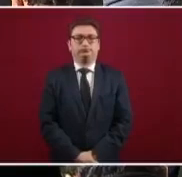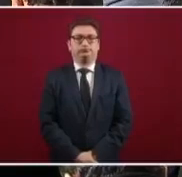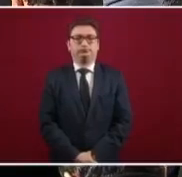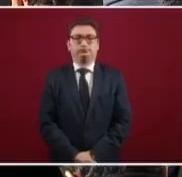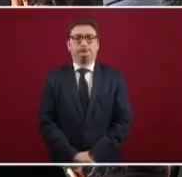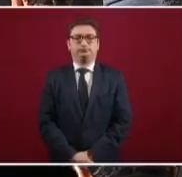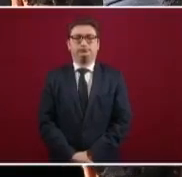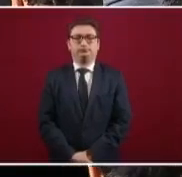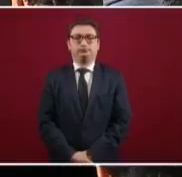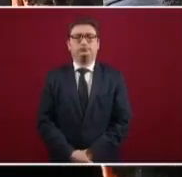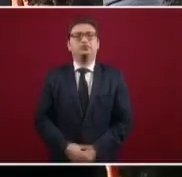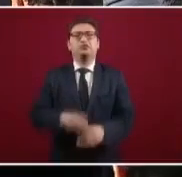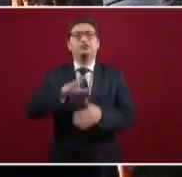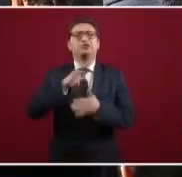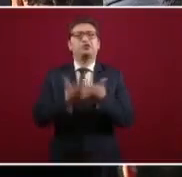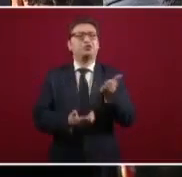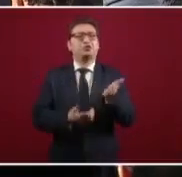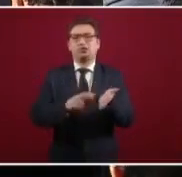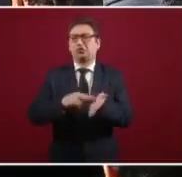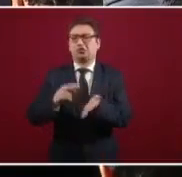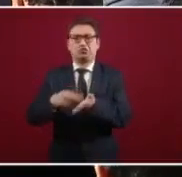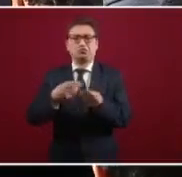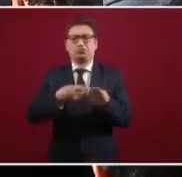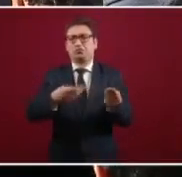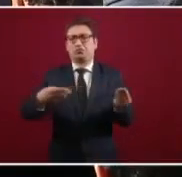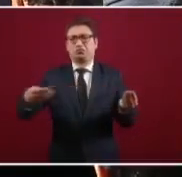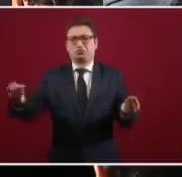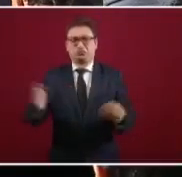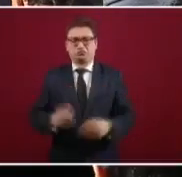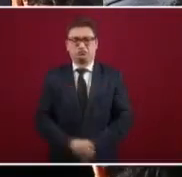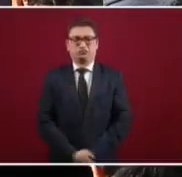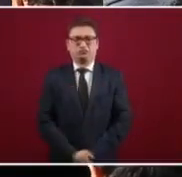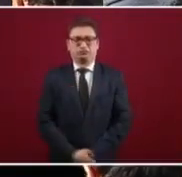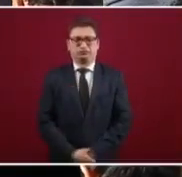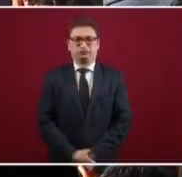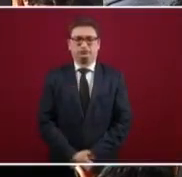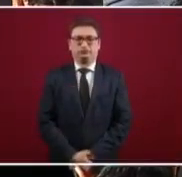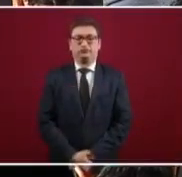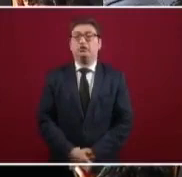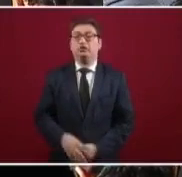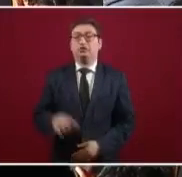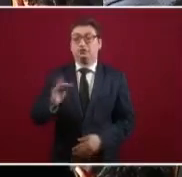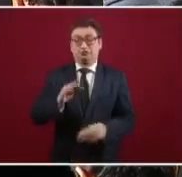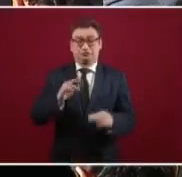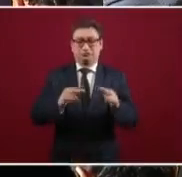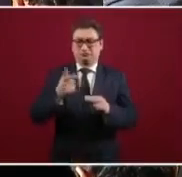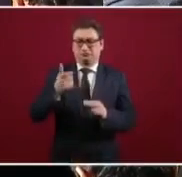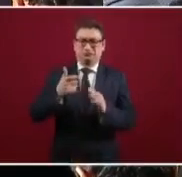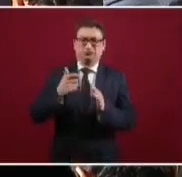y ahí van los contratos aunque hay a sobreprecios